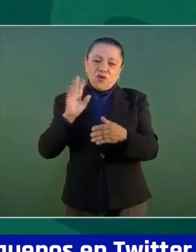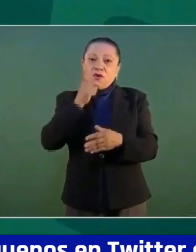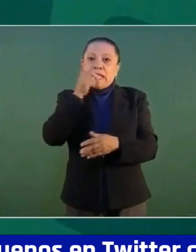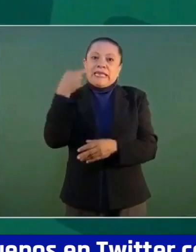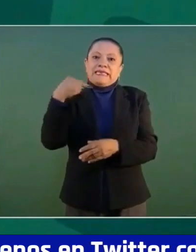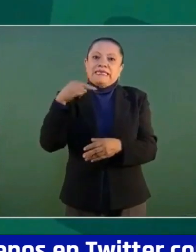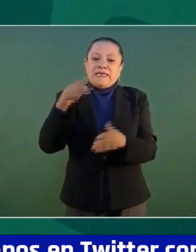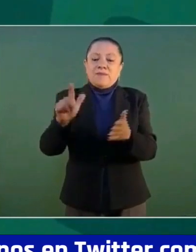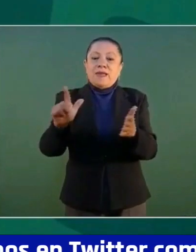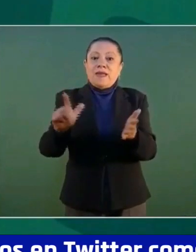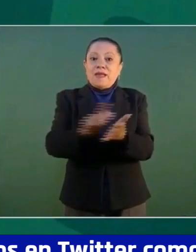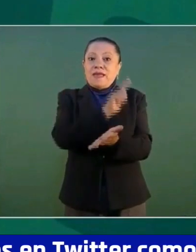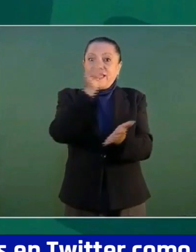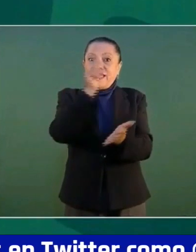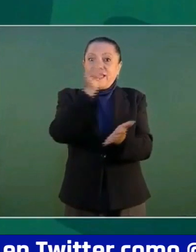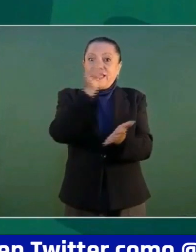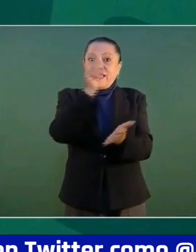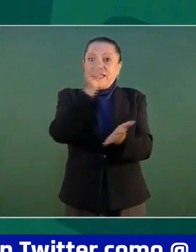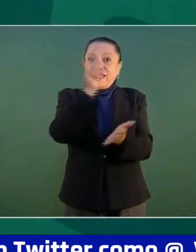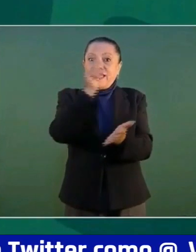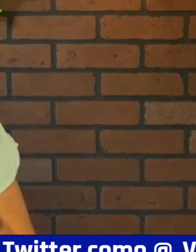energética.